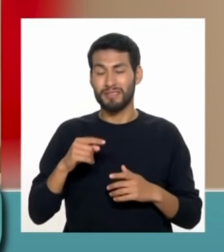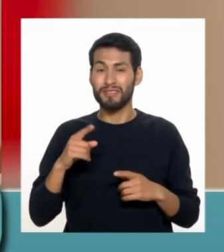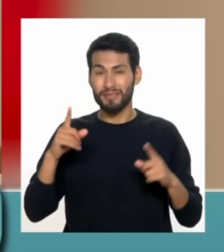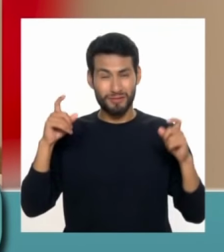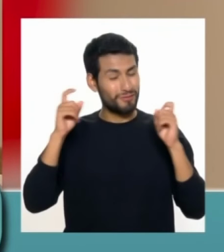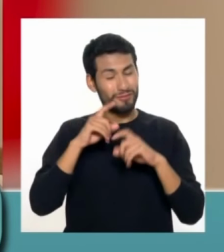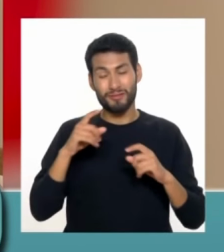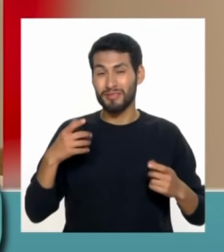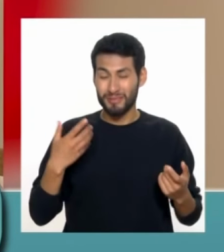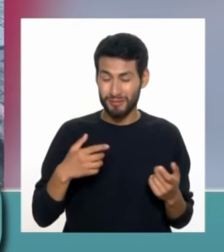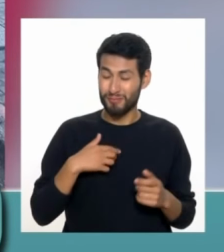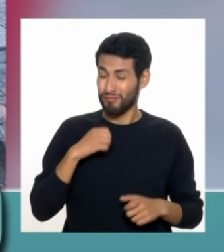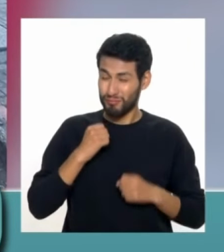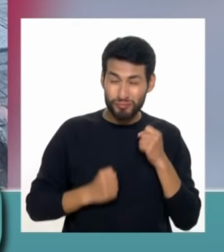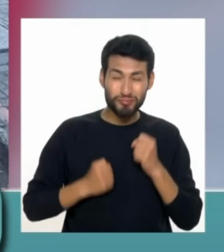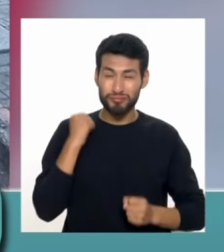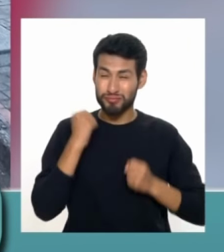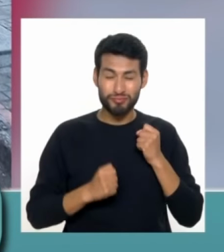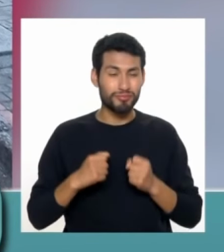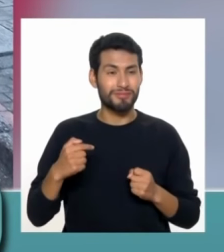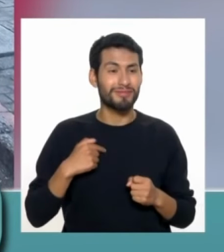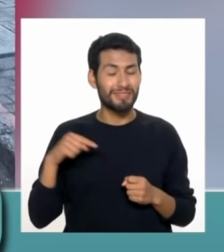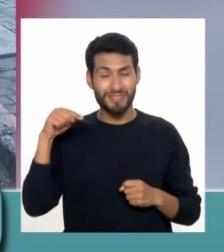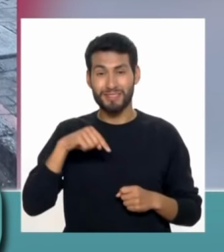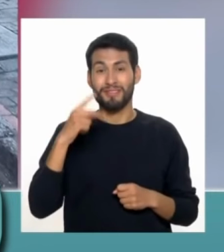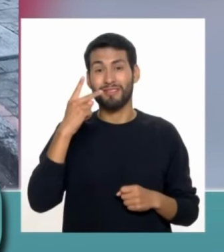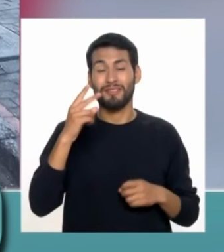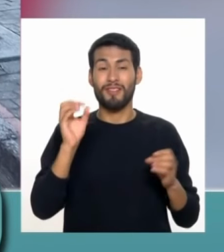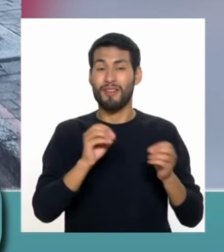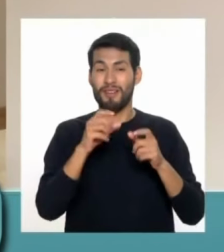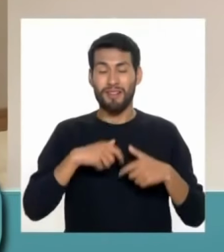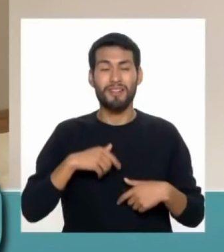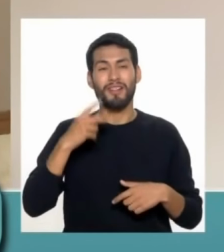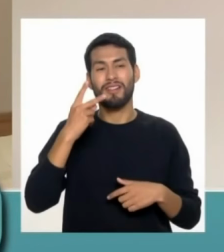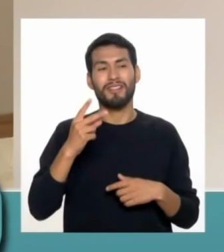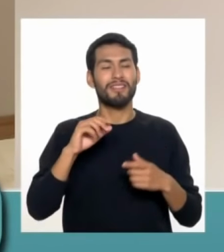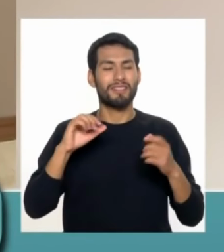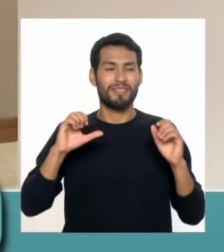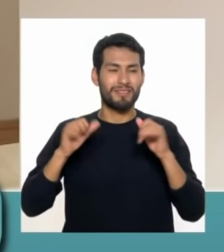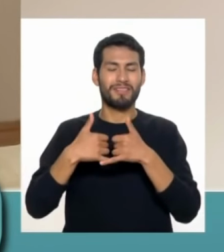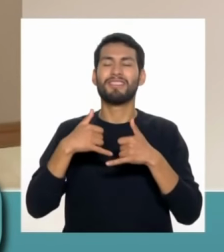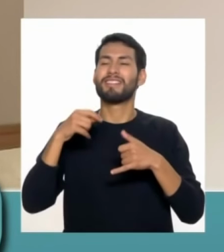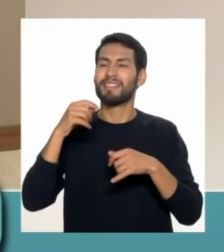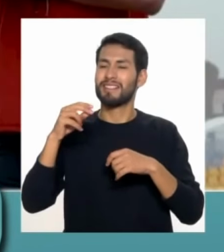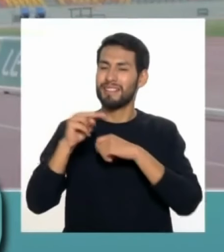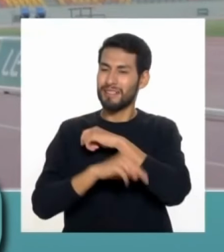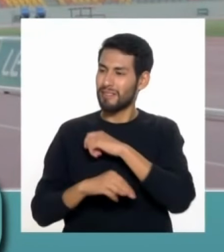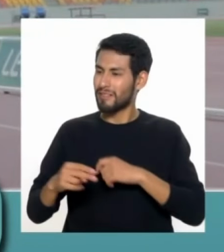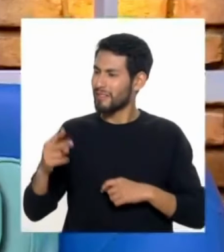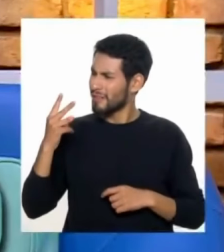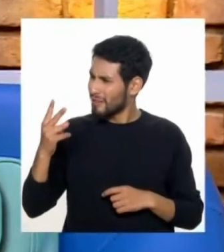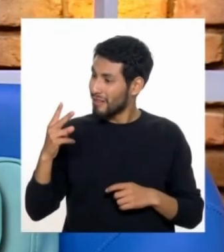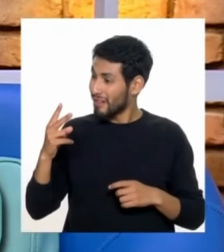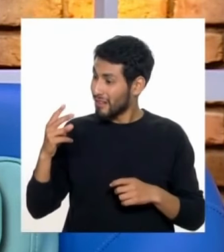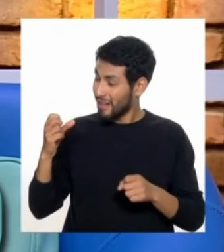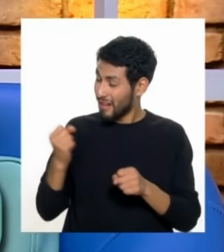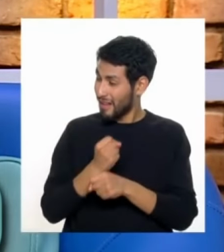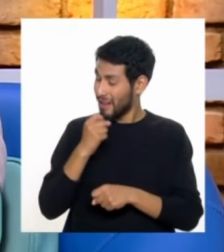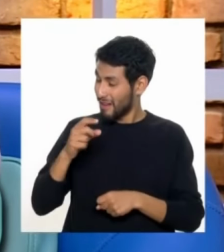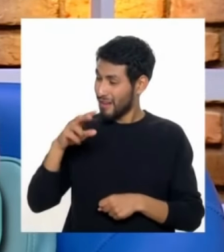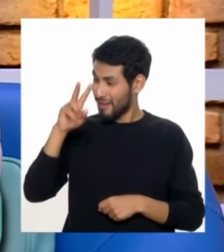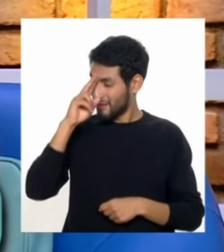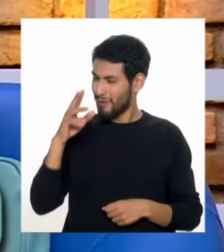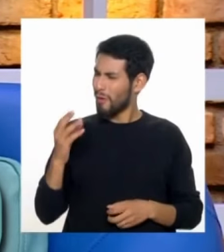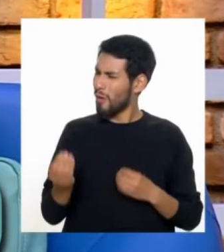fuertes, y en la cual vine con 2 medallas de oro y con 2 récords nacionales. ¿Con 2 récords además? Sí.